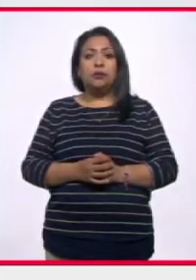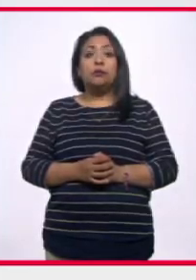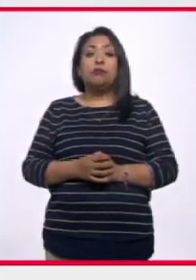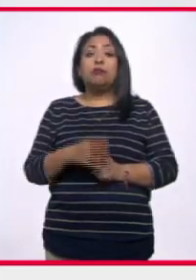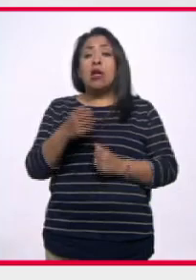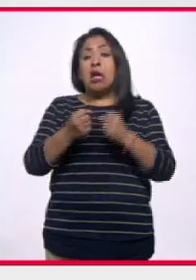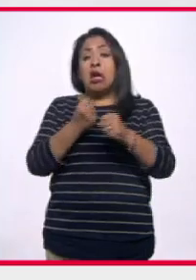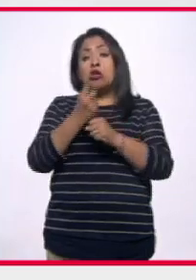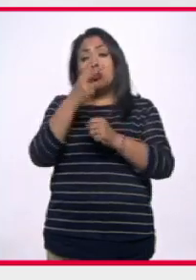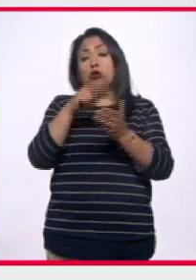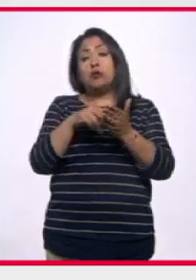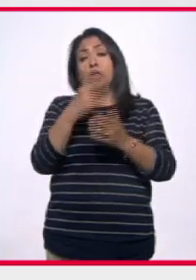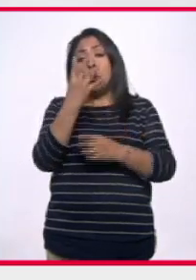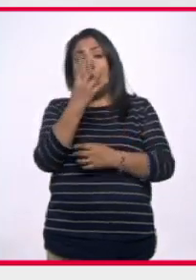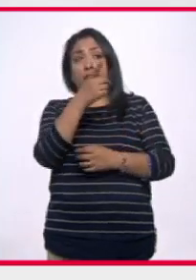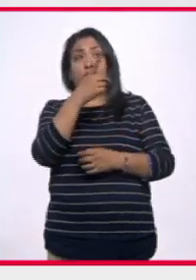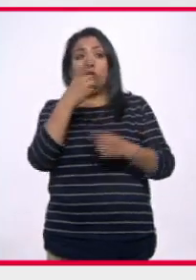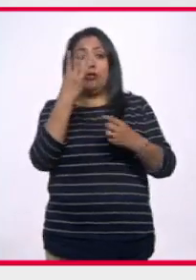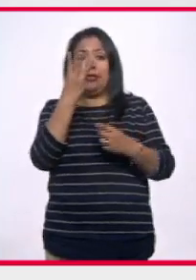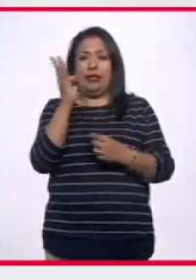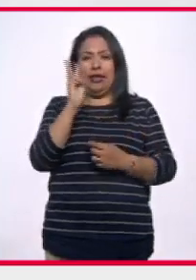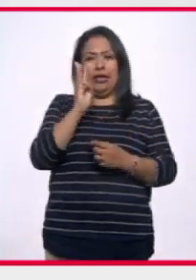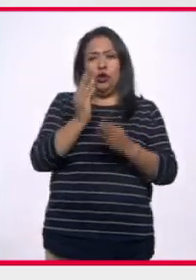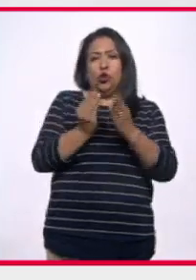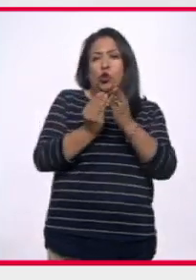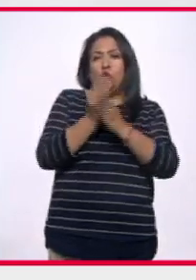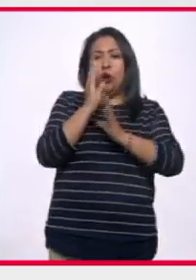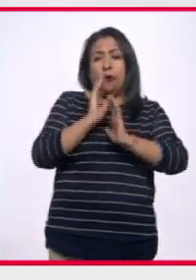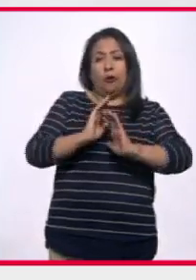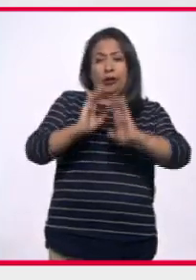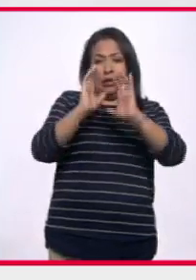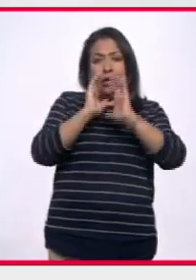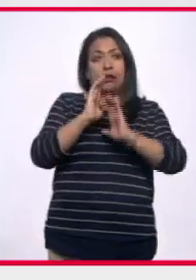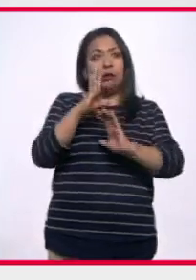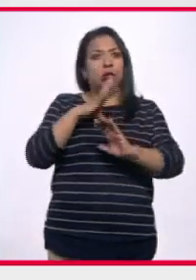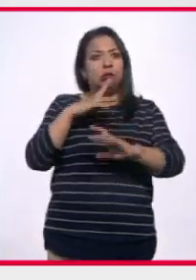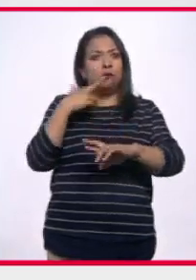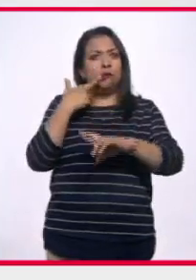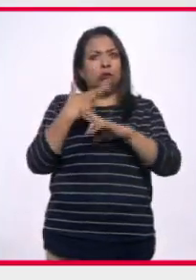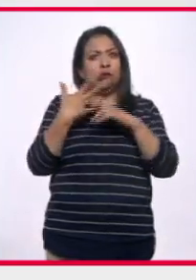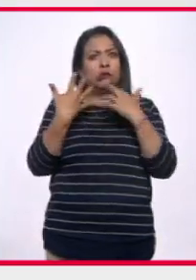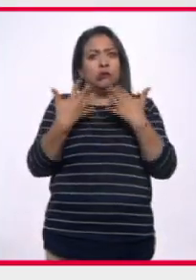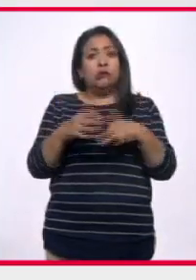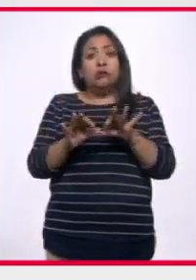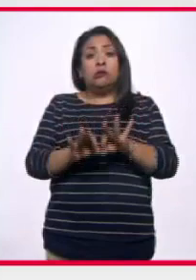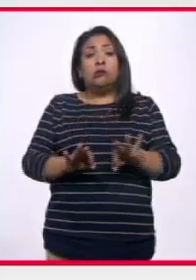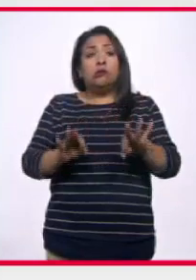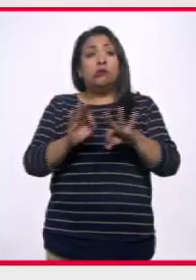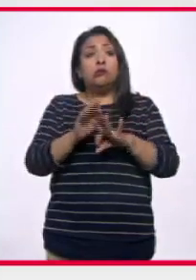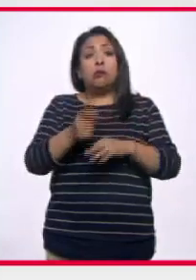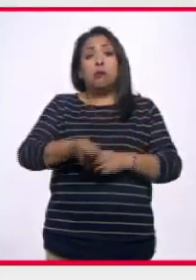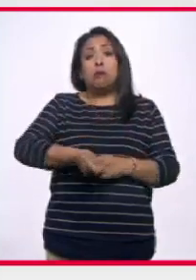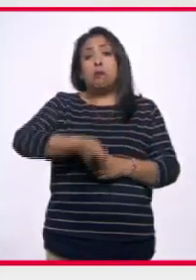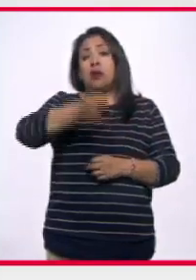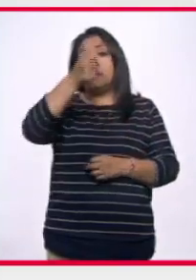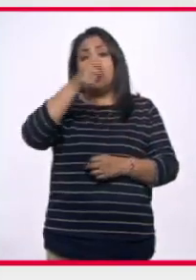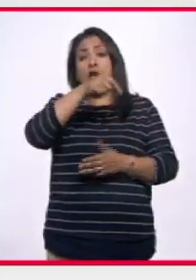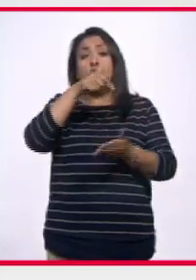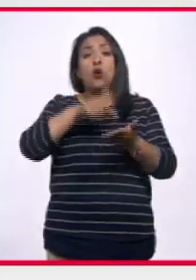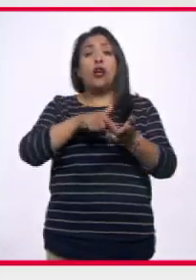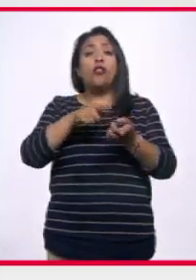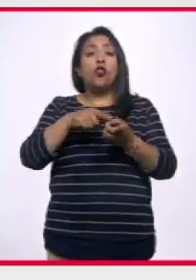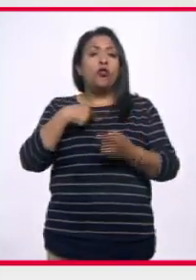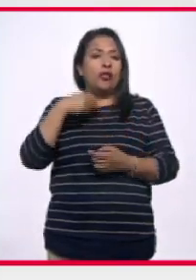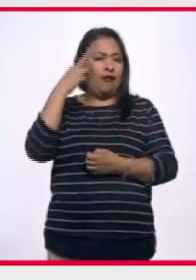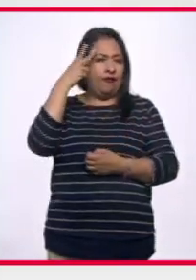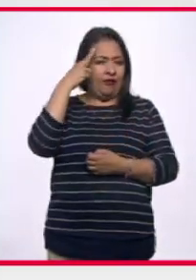corría el año 2004 cuando tres cantantes debutantes tuvieron la enorme responsabilidad de interpretar por primera vez en el palacio de